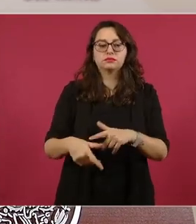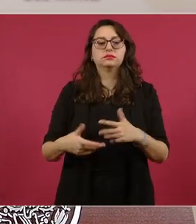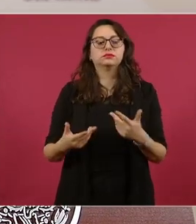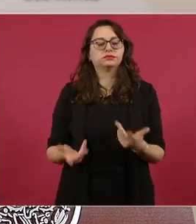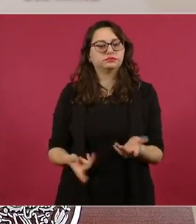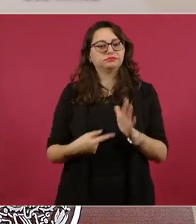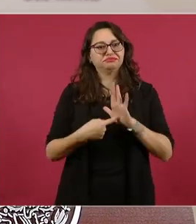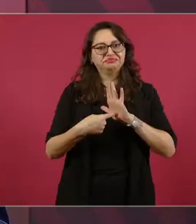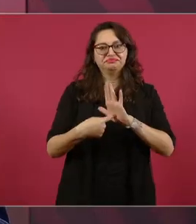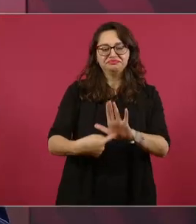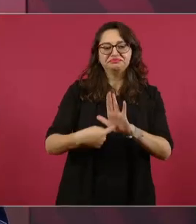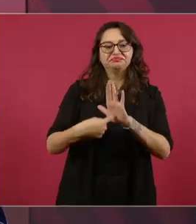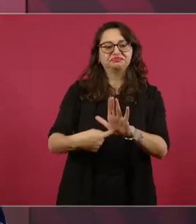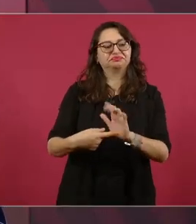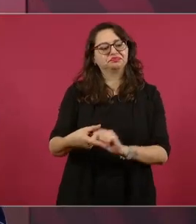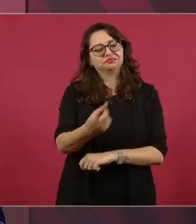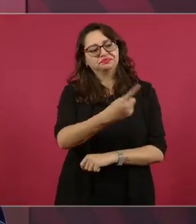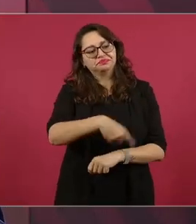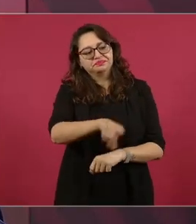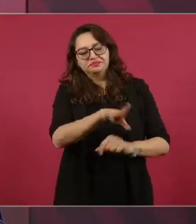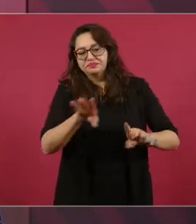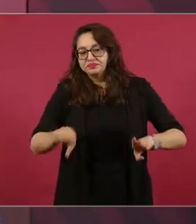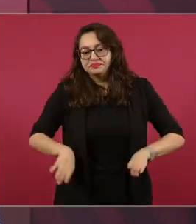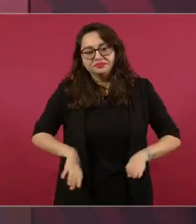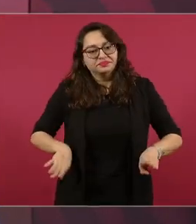sobre todas estas mentiras, ¿no?